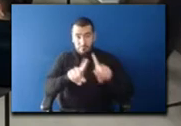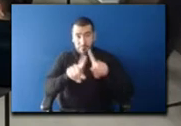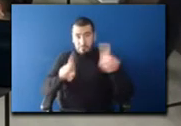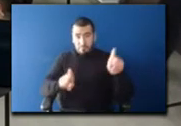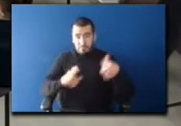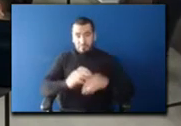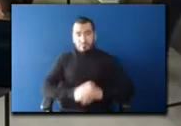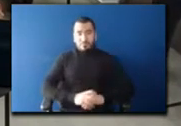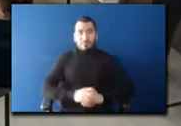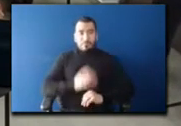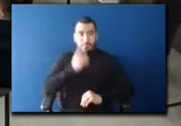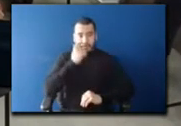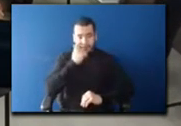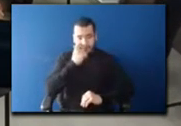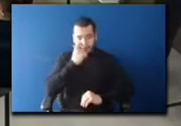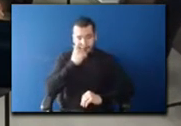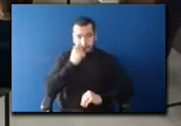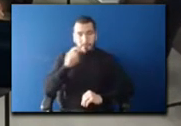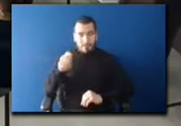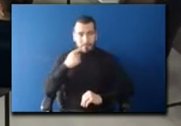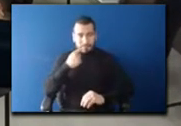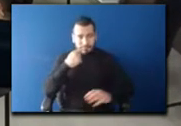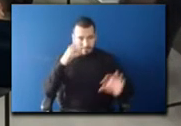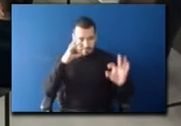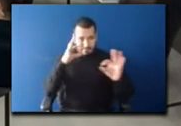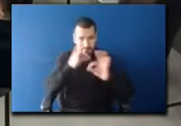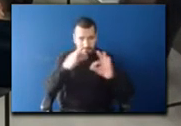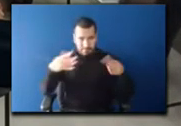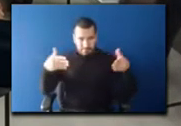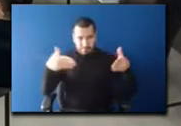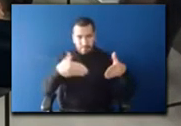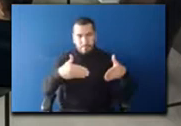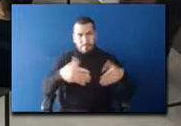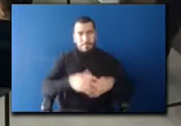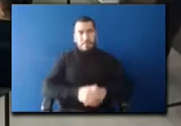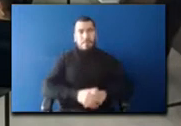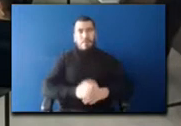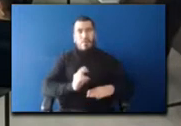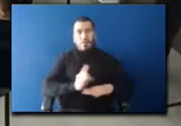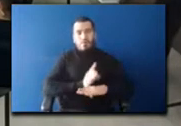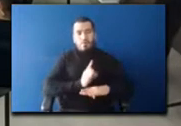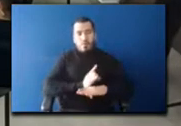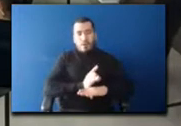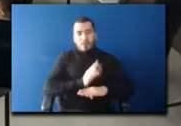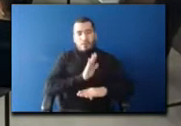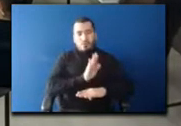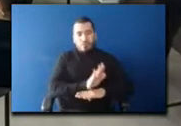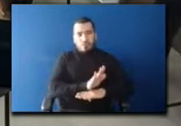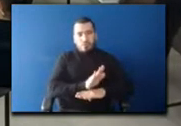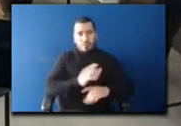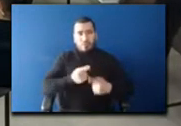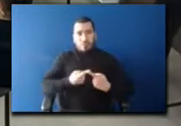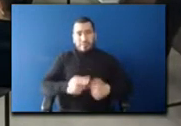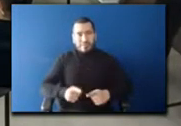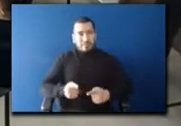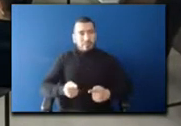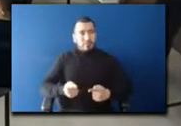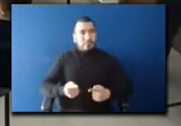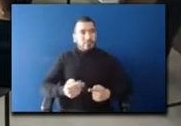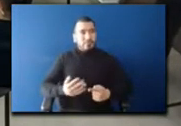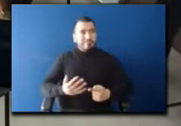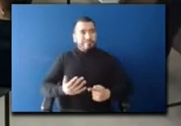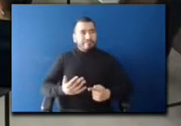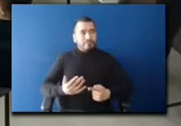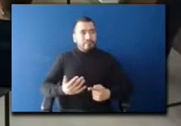de aseveración, porque usted se está enfocando mucho hacia la parte del usuario, pero no está tocando la parte oferente, o sea,